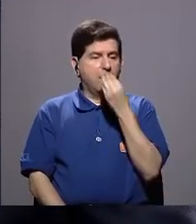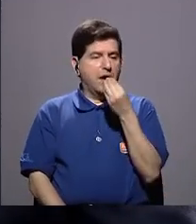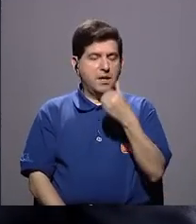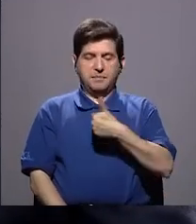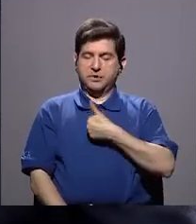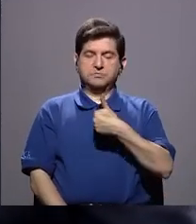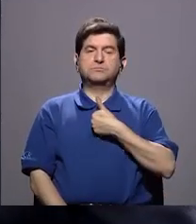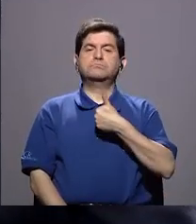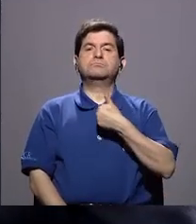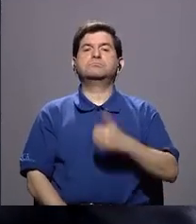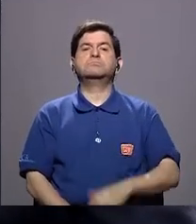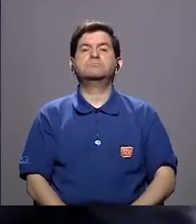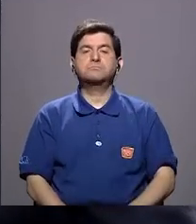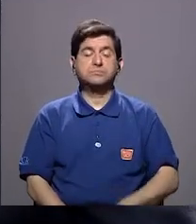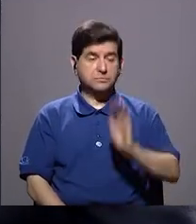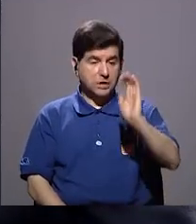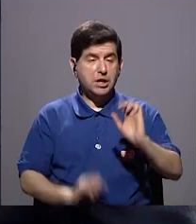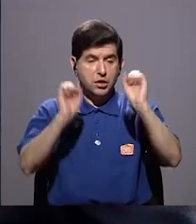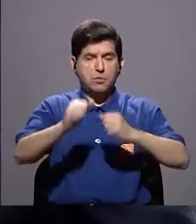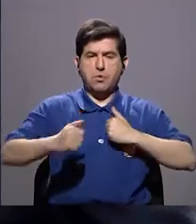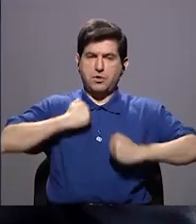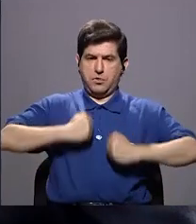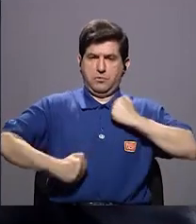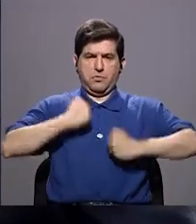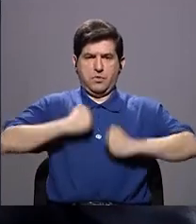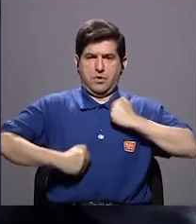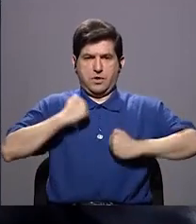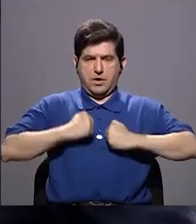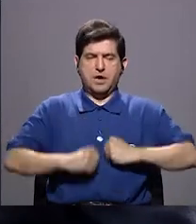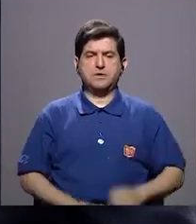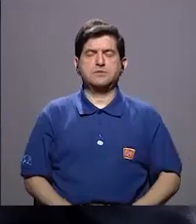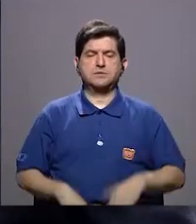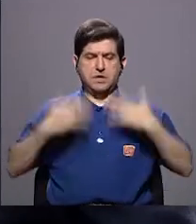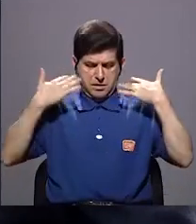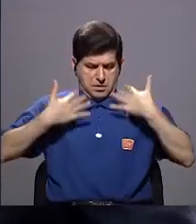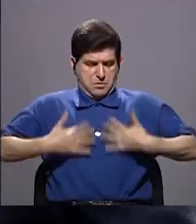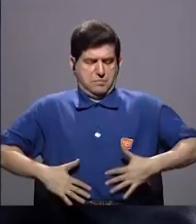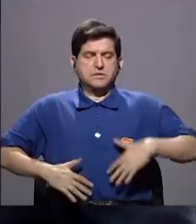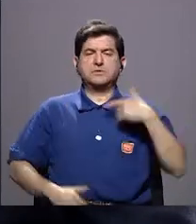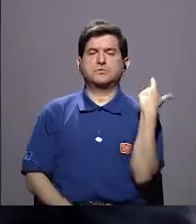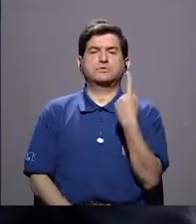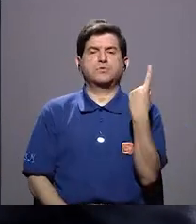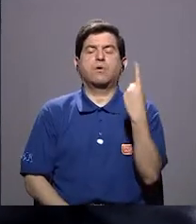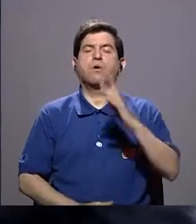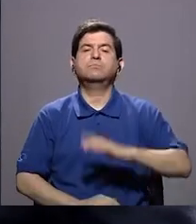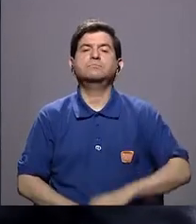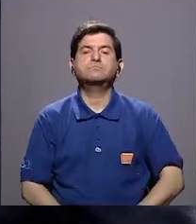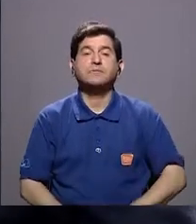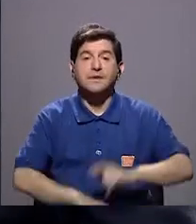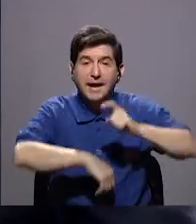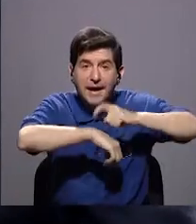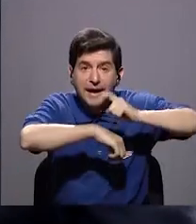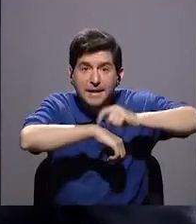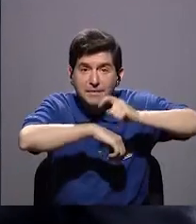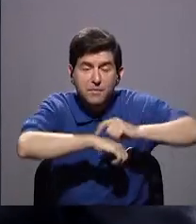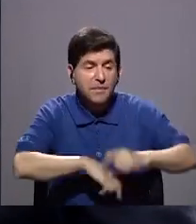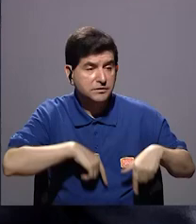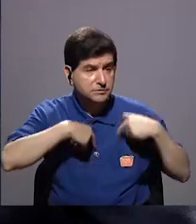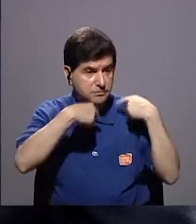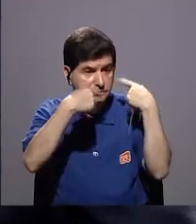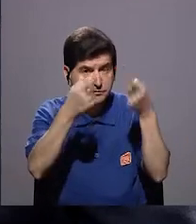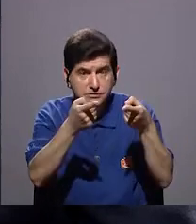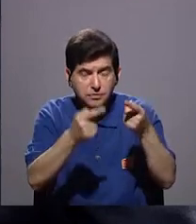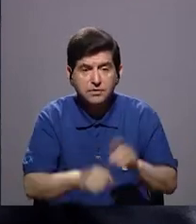alimentarse por sí solo, que el niño sea capaz de bañarse y mudarse solito, ¿verdad? Que a la hora de que lo van a